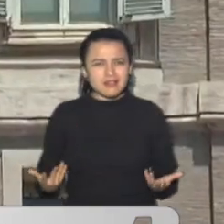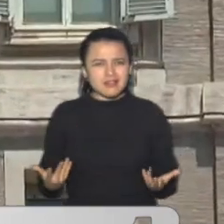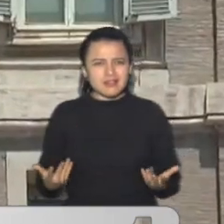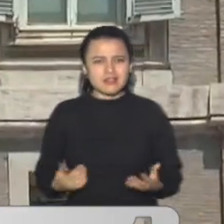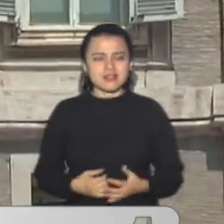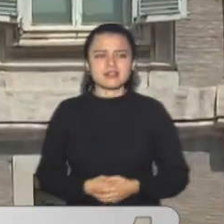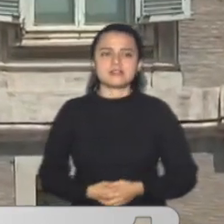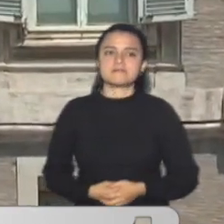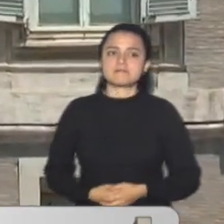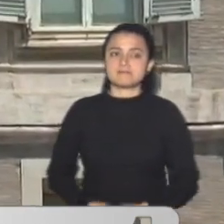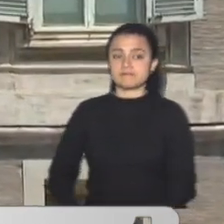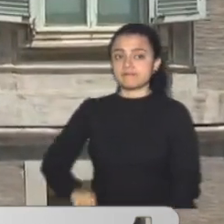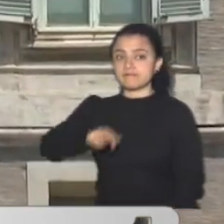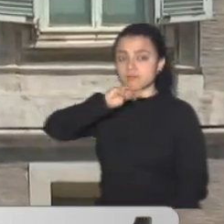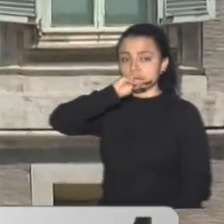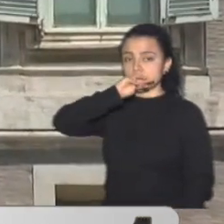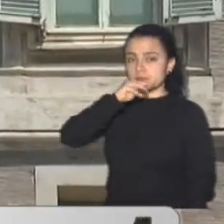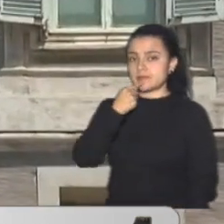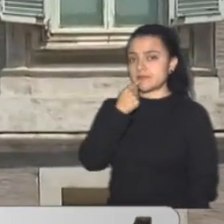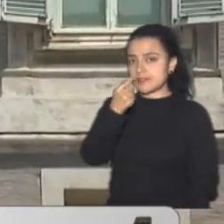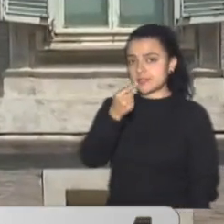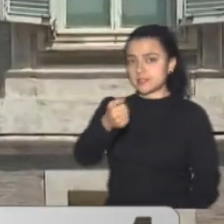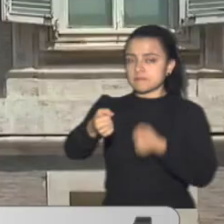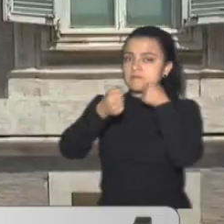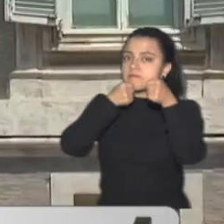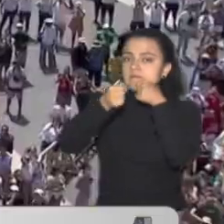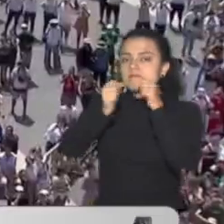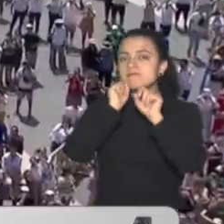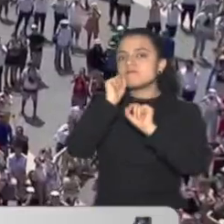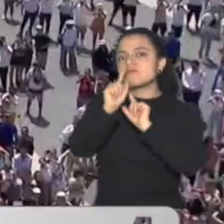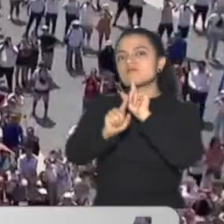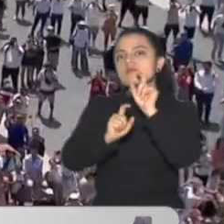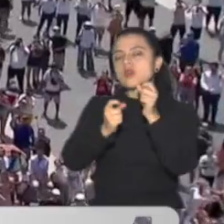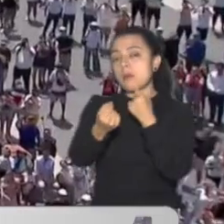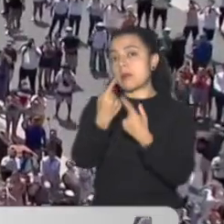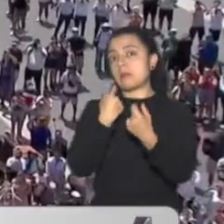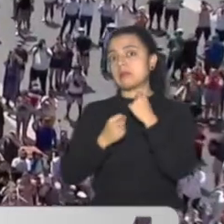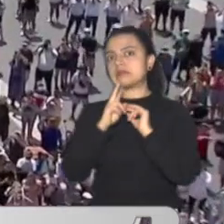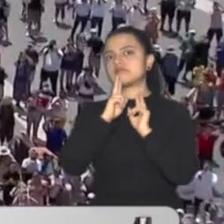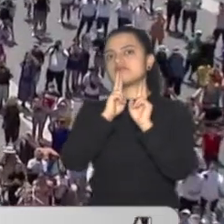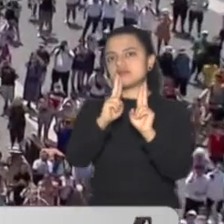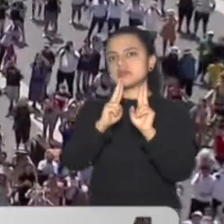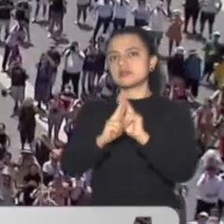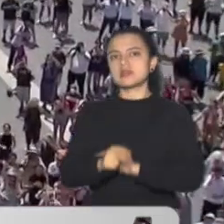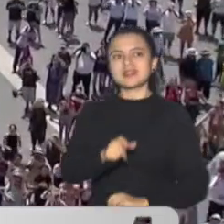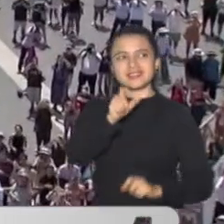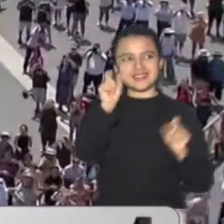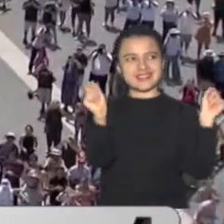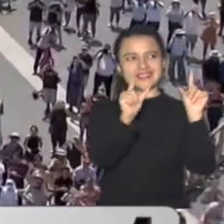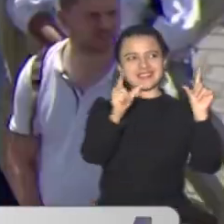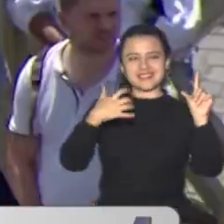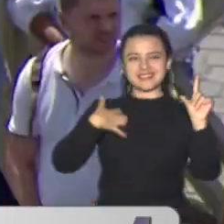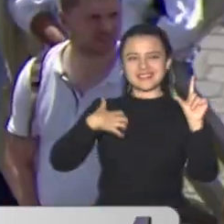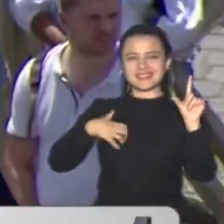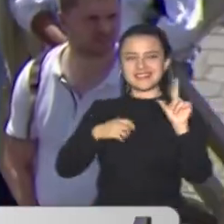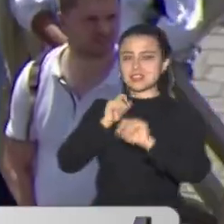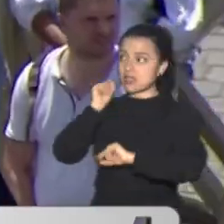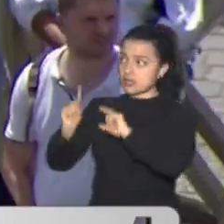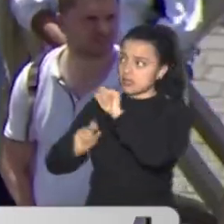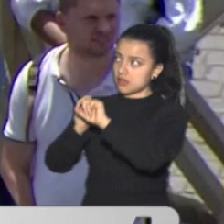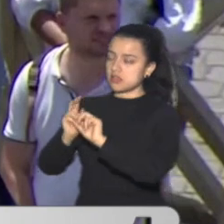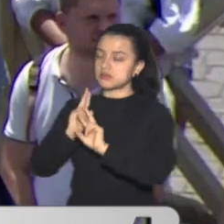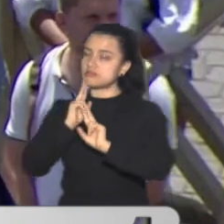el papá francisco le brindó una entrevista a la agencia estatal de noticias argentina télam en la que abordó varios temas de la coyuntura mundial